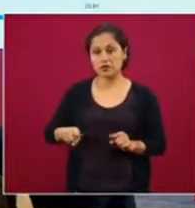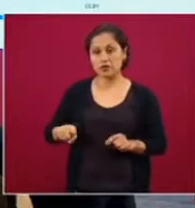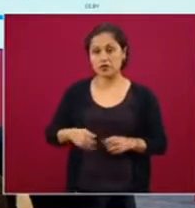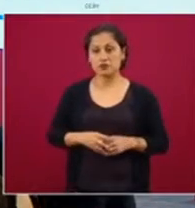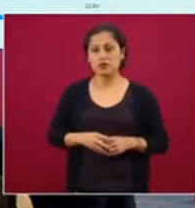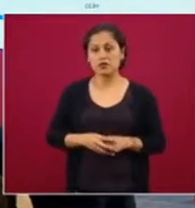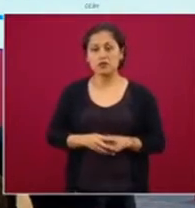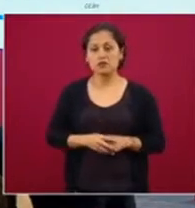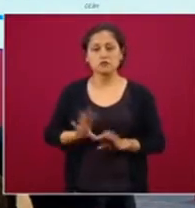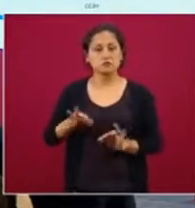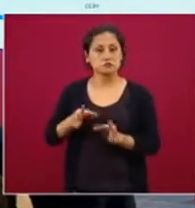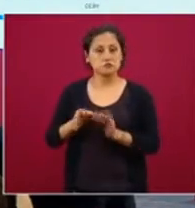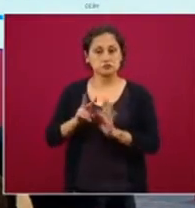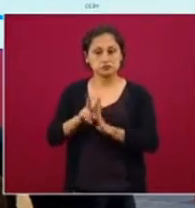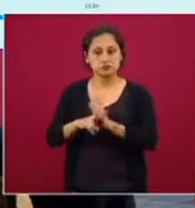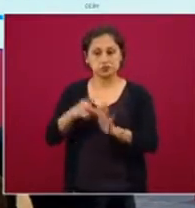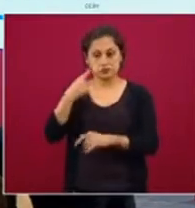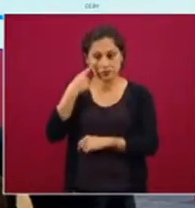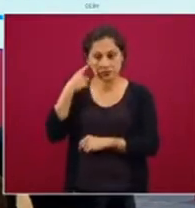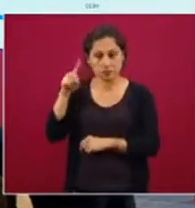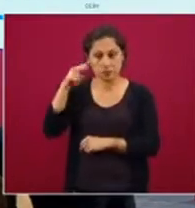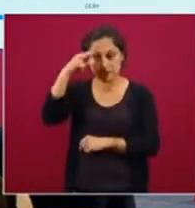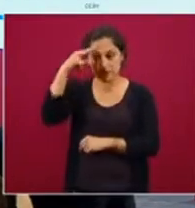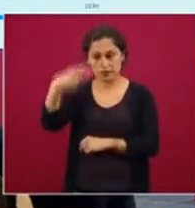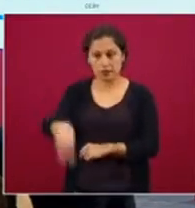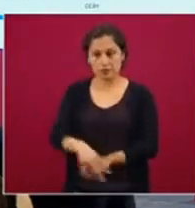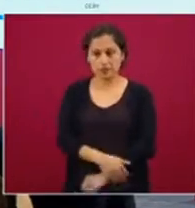acaba la animación. México es este.